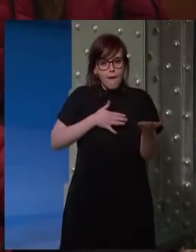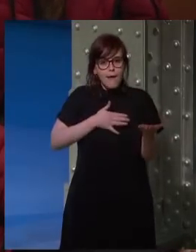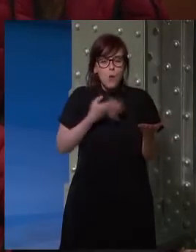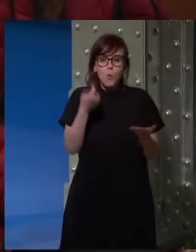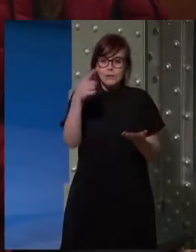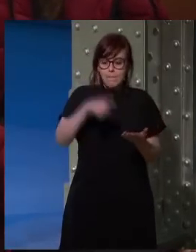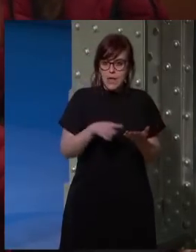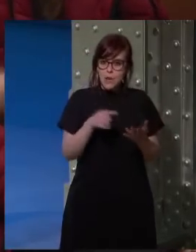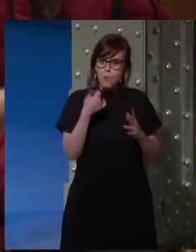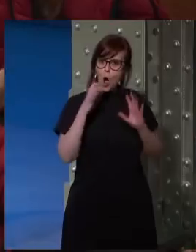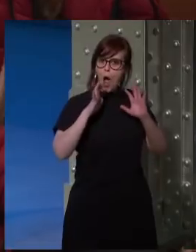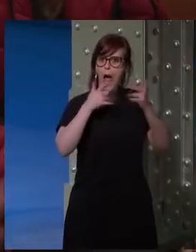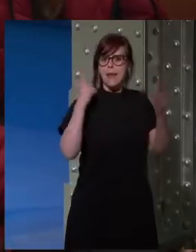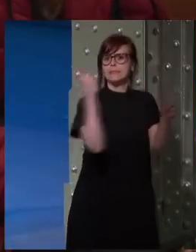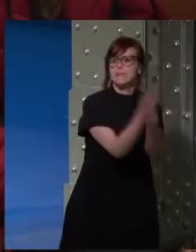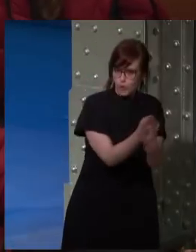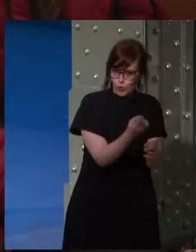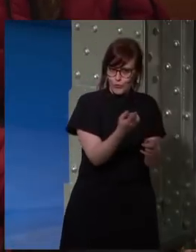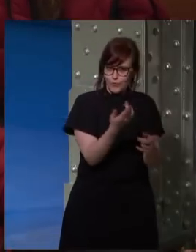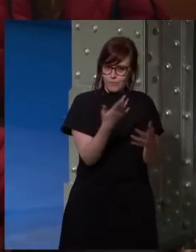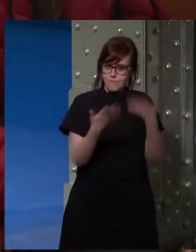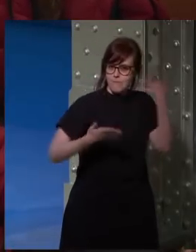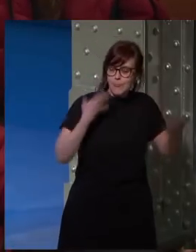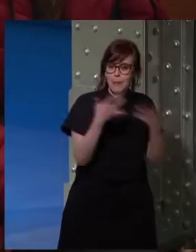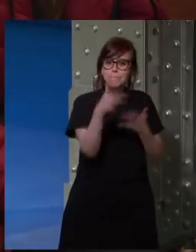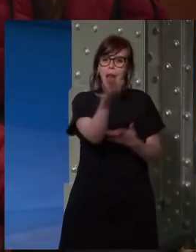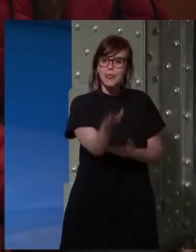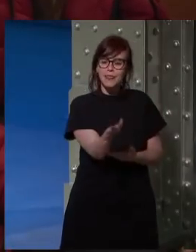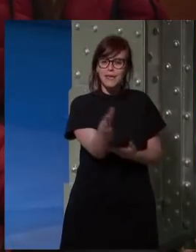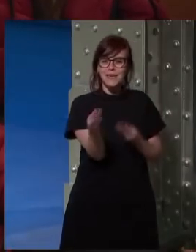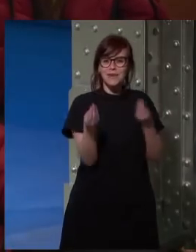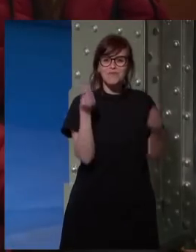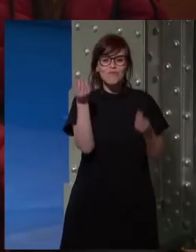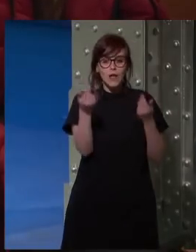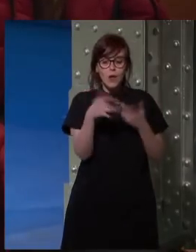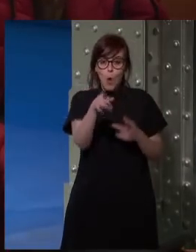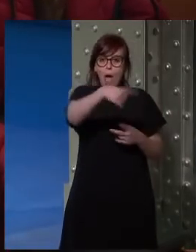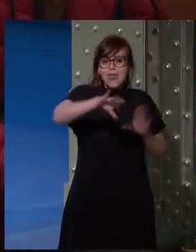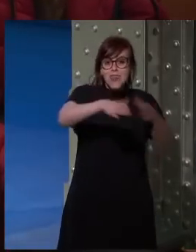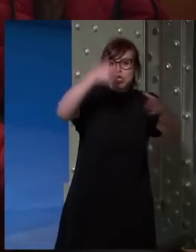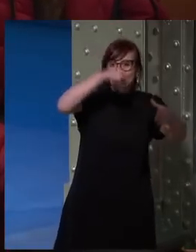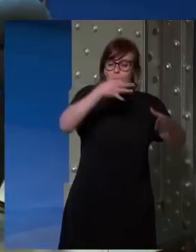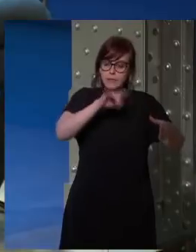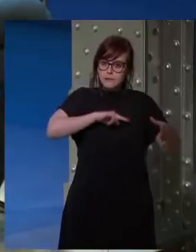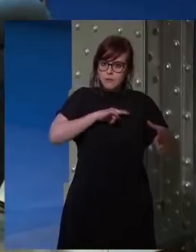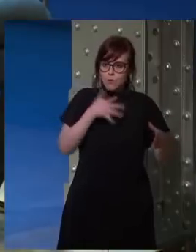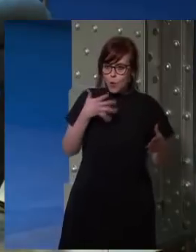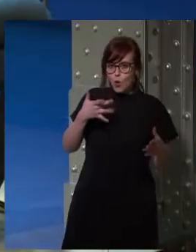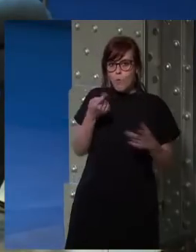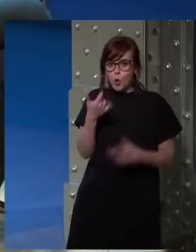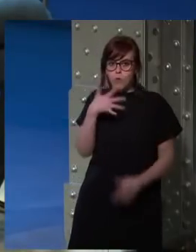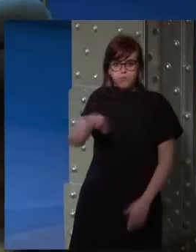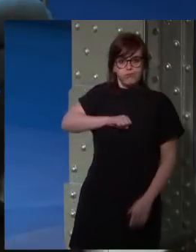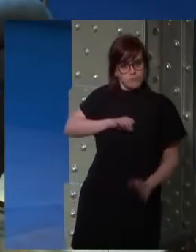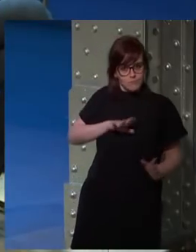no ser tan agresivo algunas veces, haciendo que ellos se puedan sentir mal. No sé cómo lo